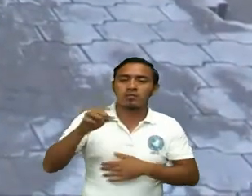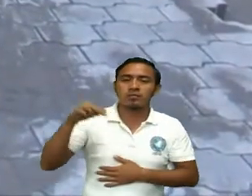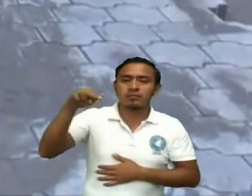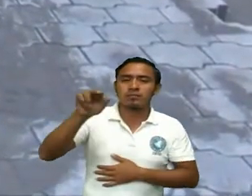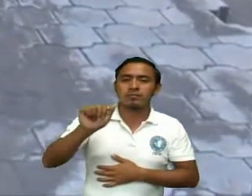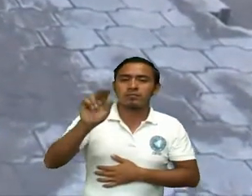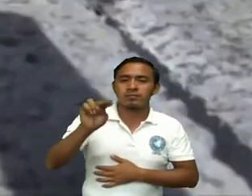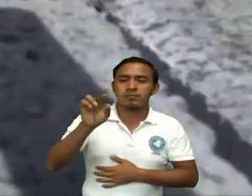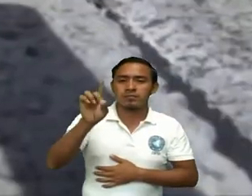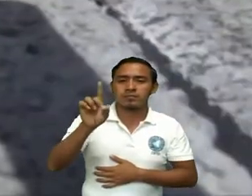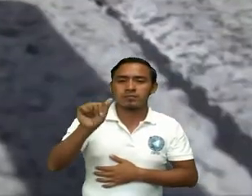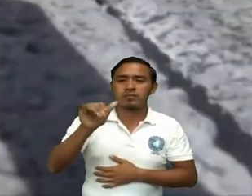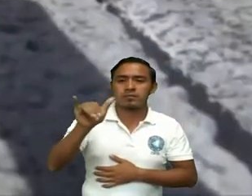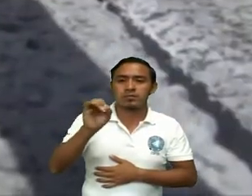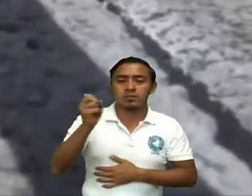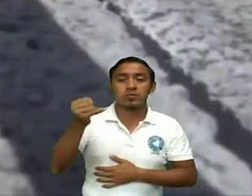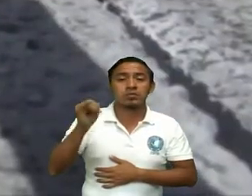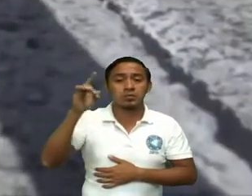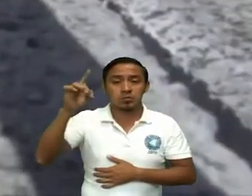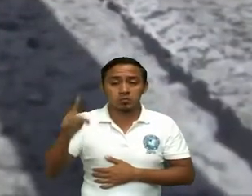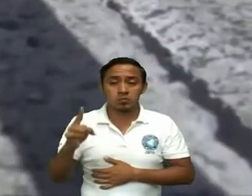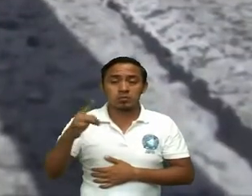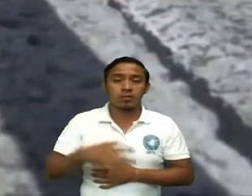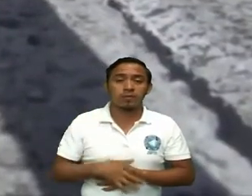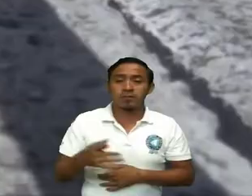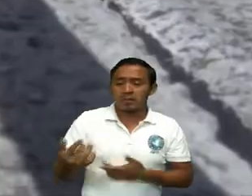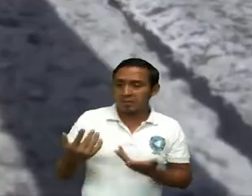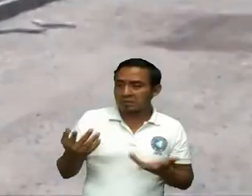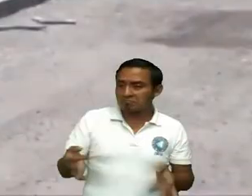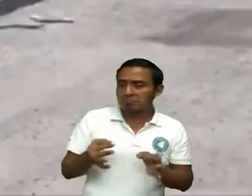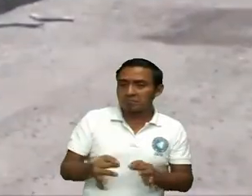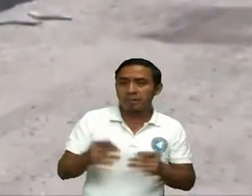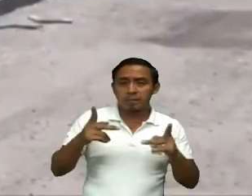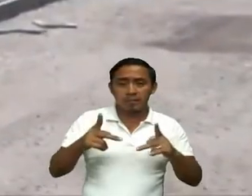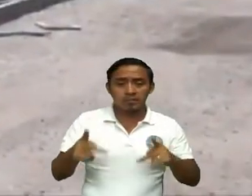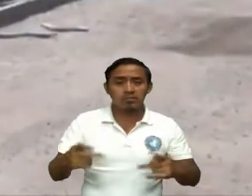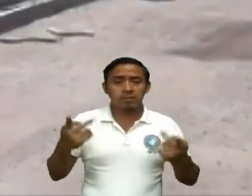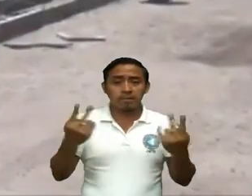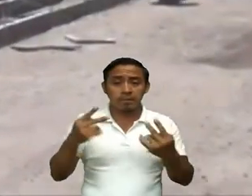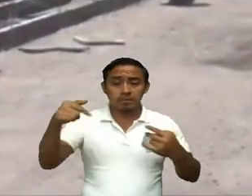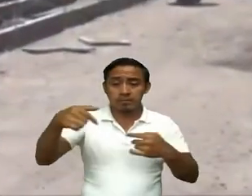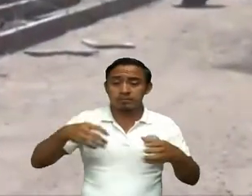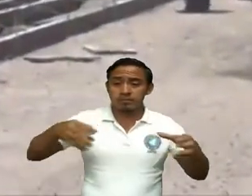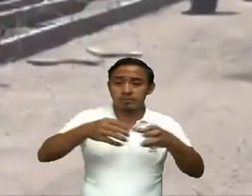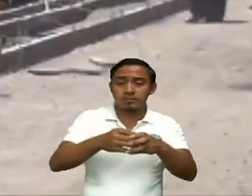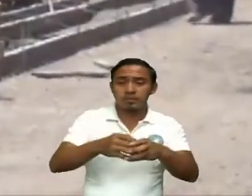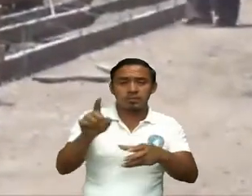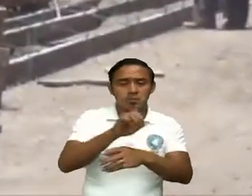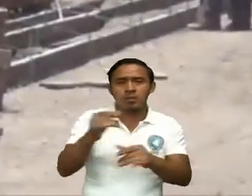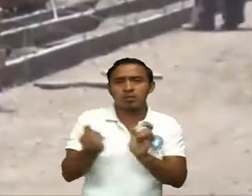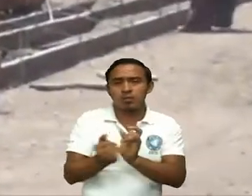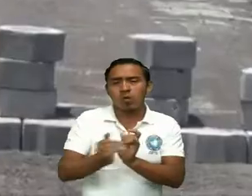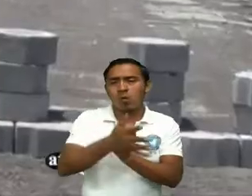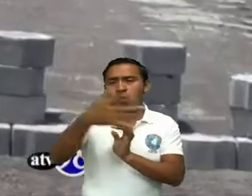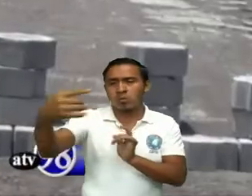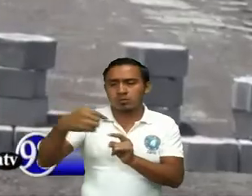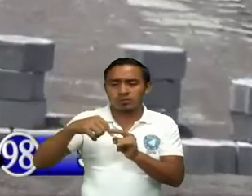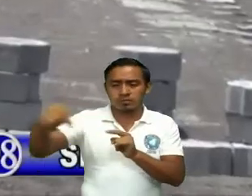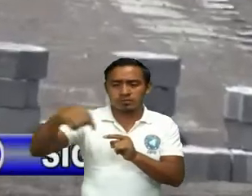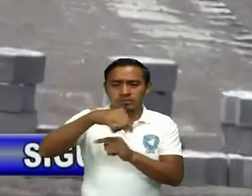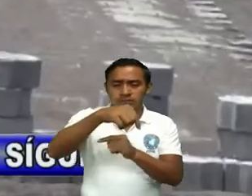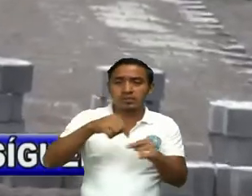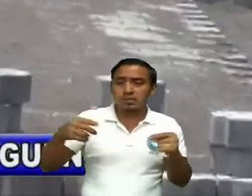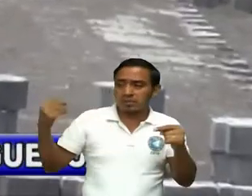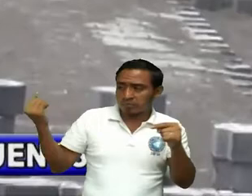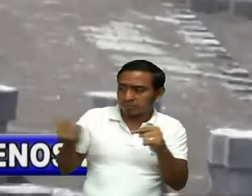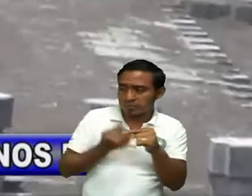1. Son beneficiados no solamente la población de esta comunidad, sino que tenemos otras comunidades, ¿verdad?, que todas pasan